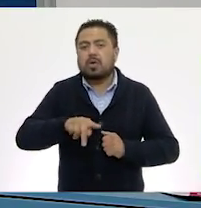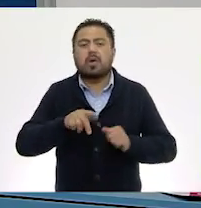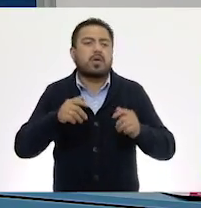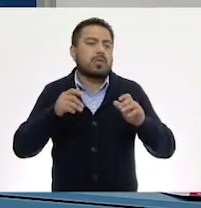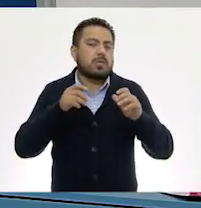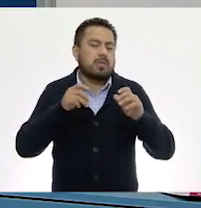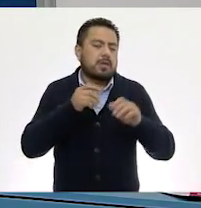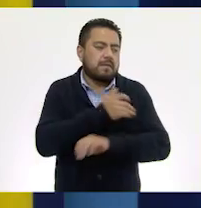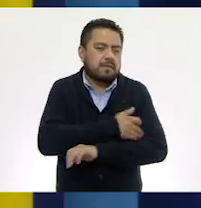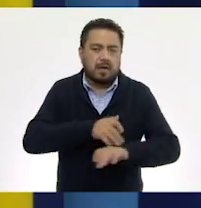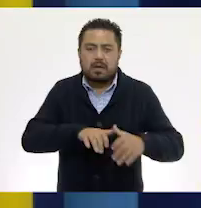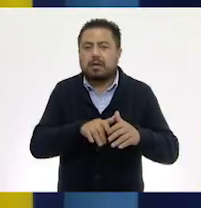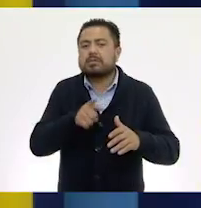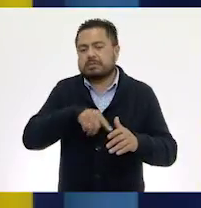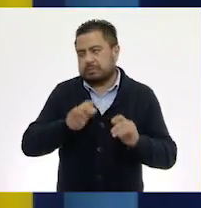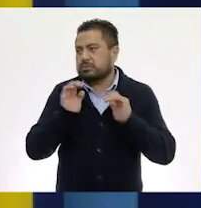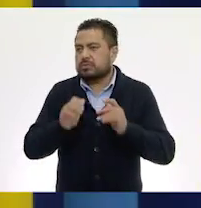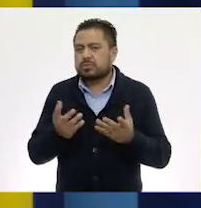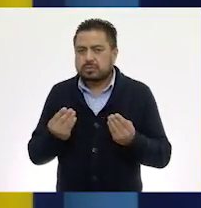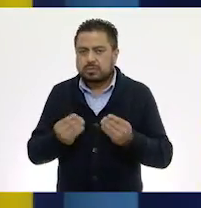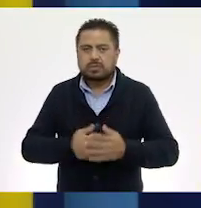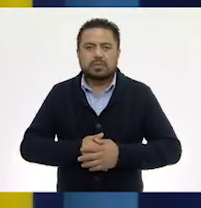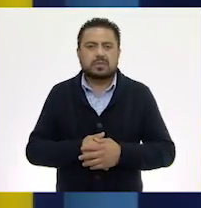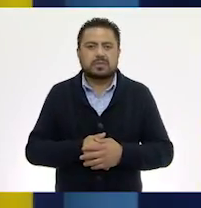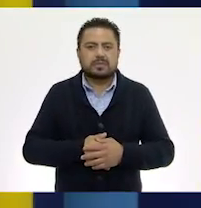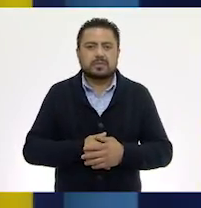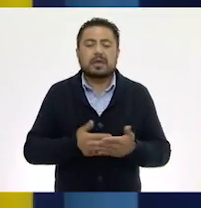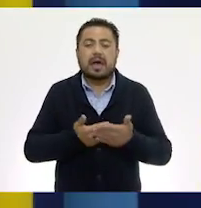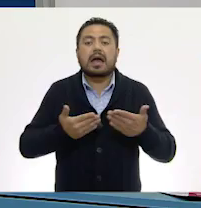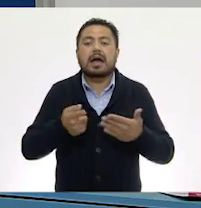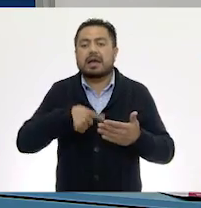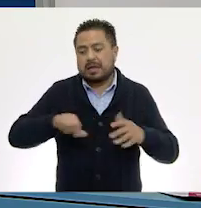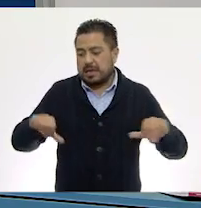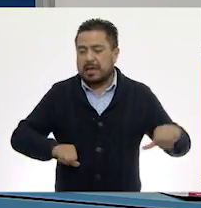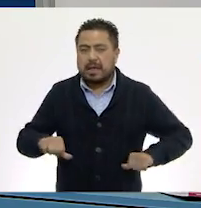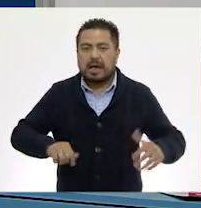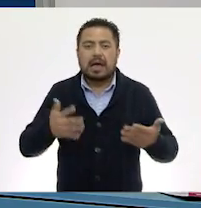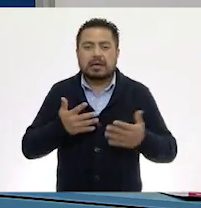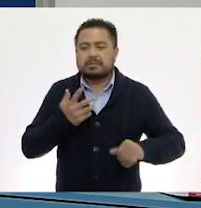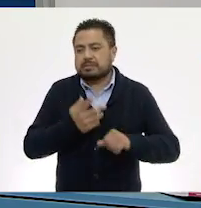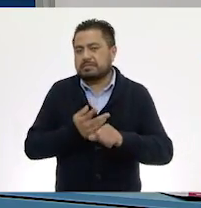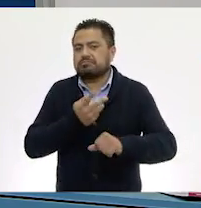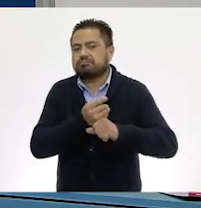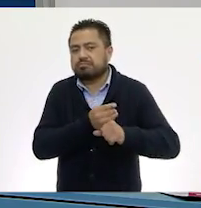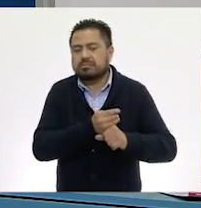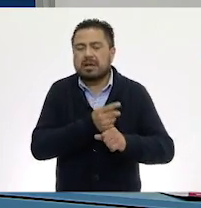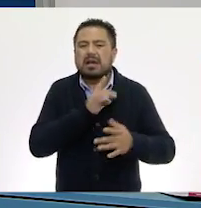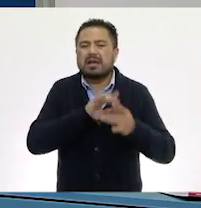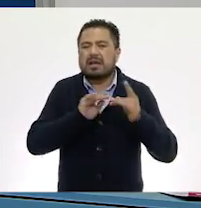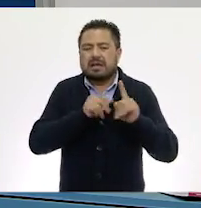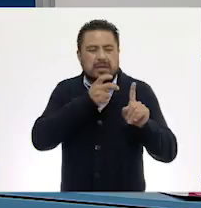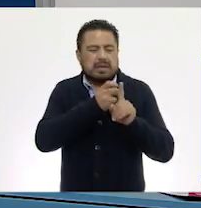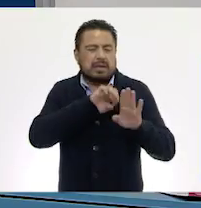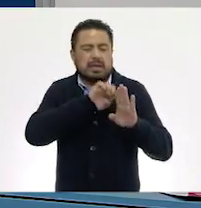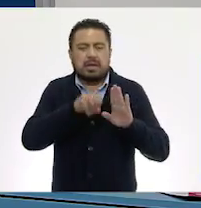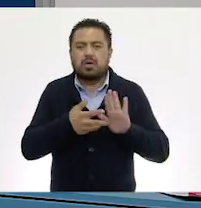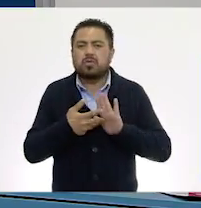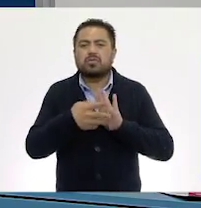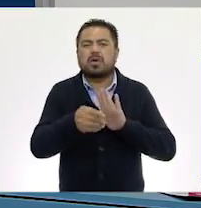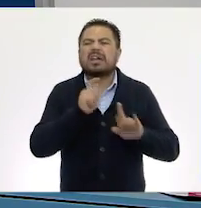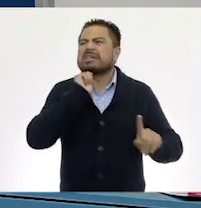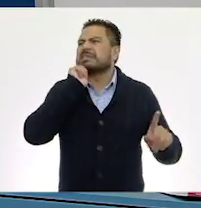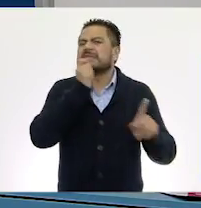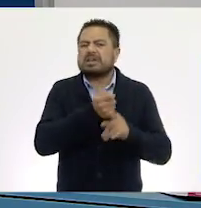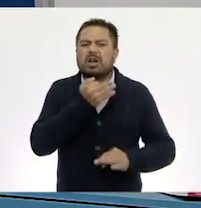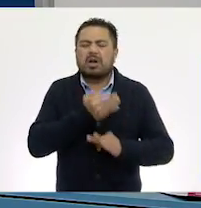seres queridos. Cuídense mucho. Vamos a hacer una actividad adicional. Hablando de esto, y quiero poner un ejemplo de